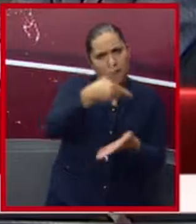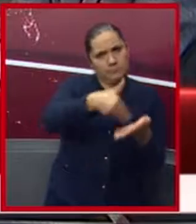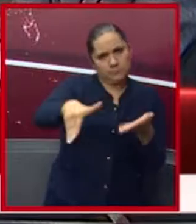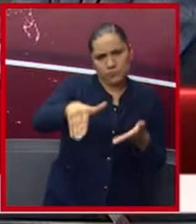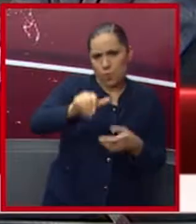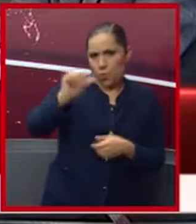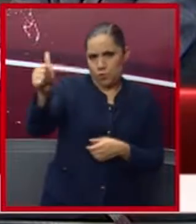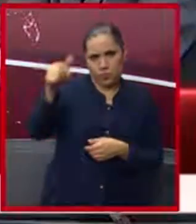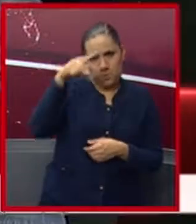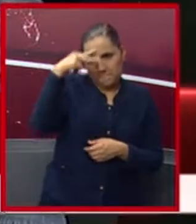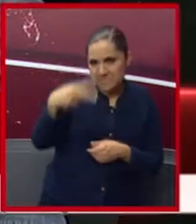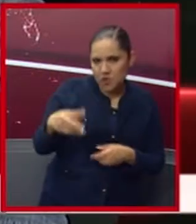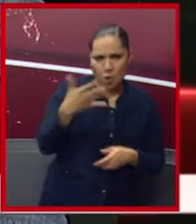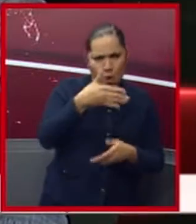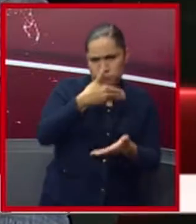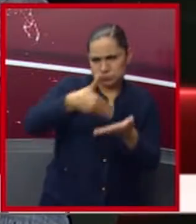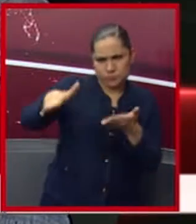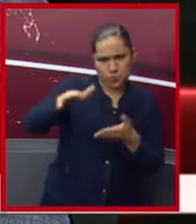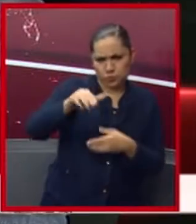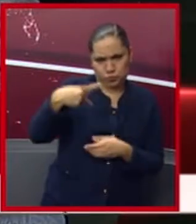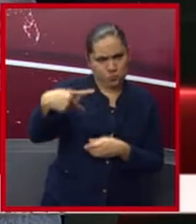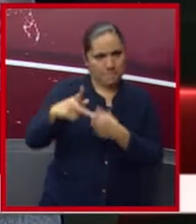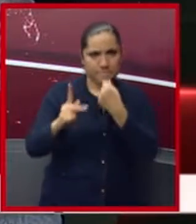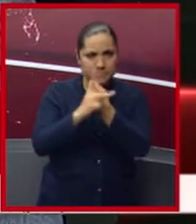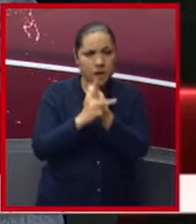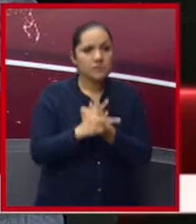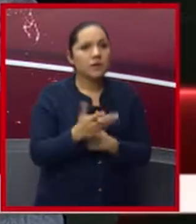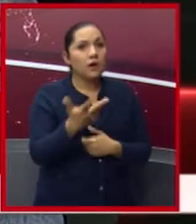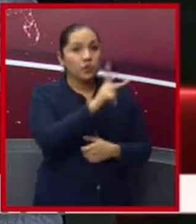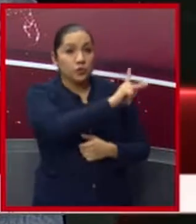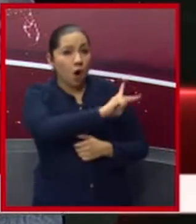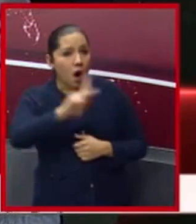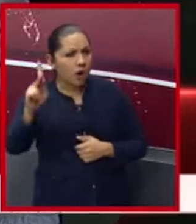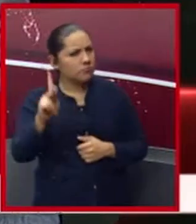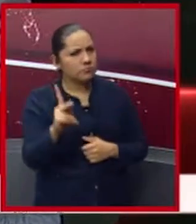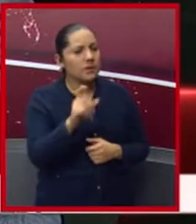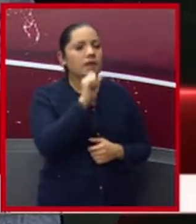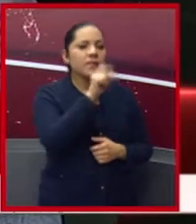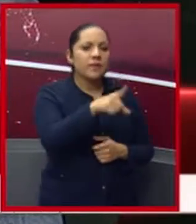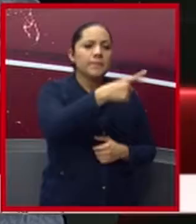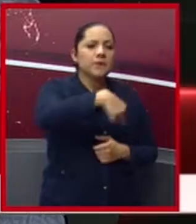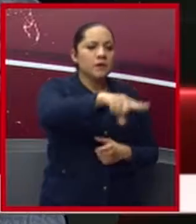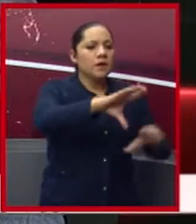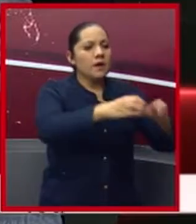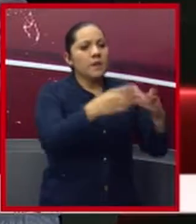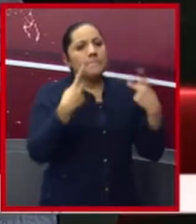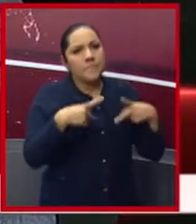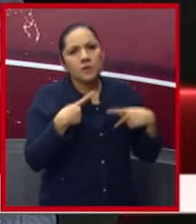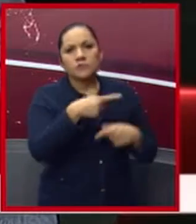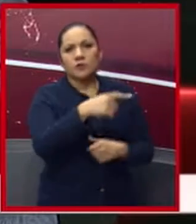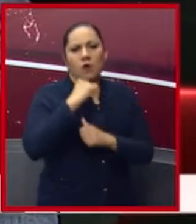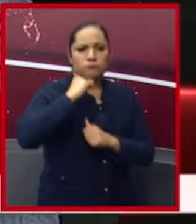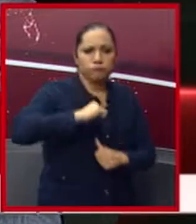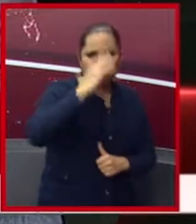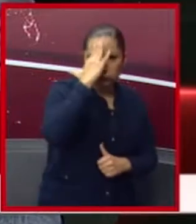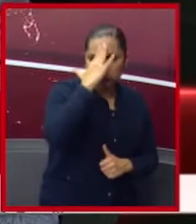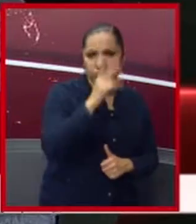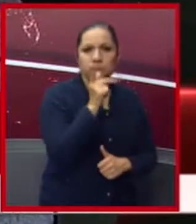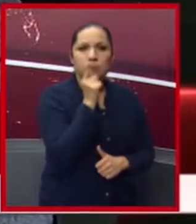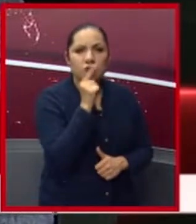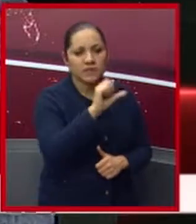las autoridades, mayors, sheriffs, policías, pues con una actitud pro migrantes,